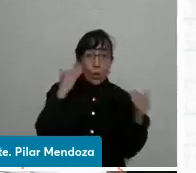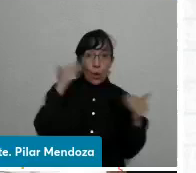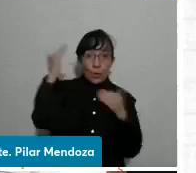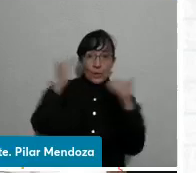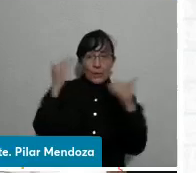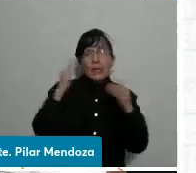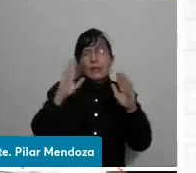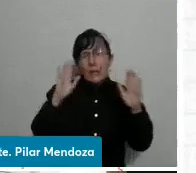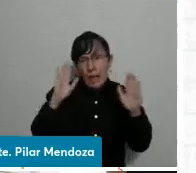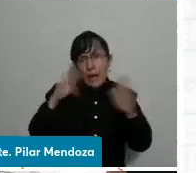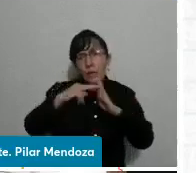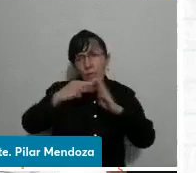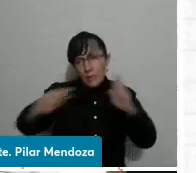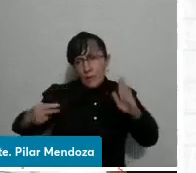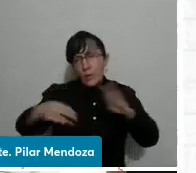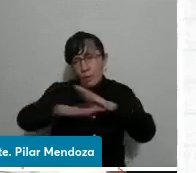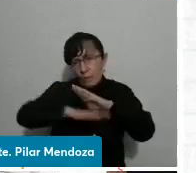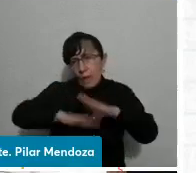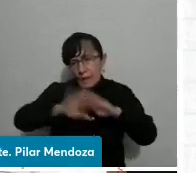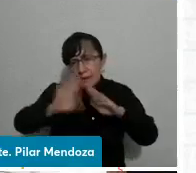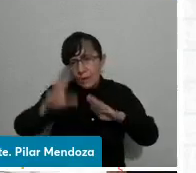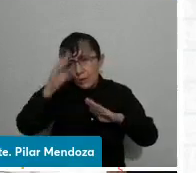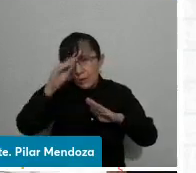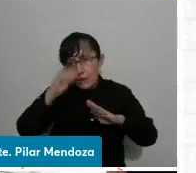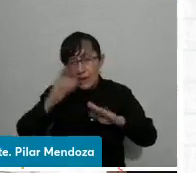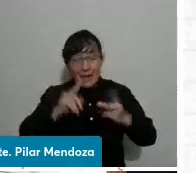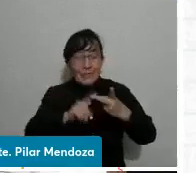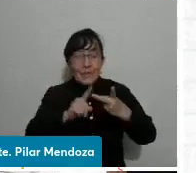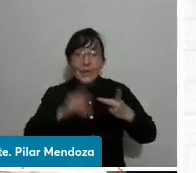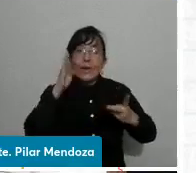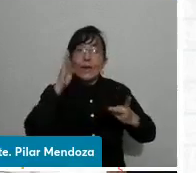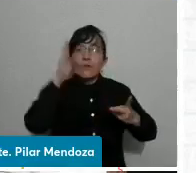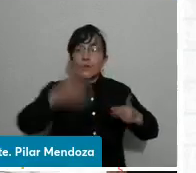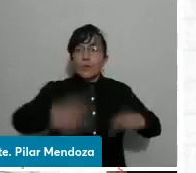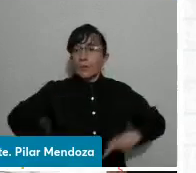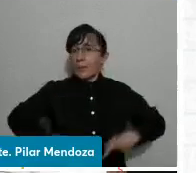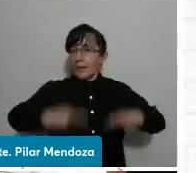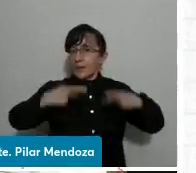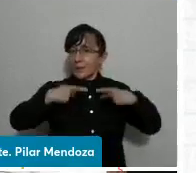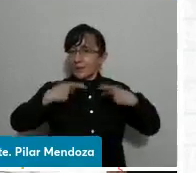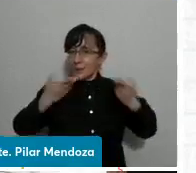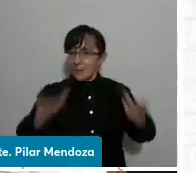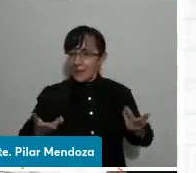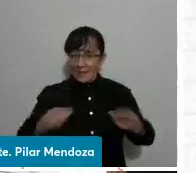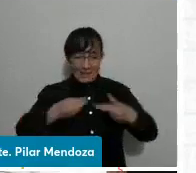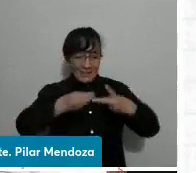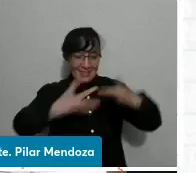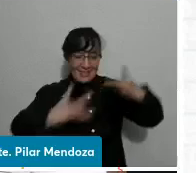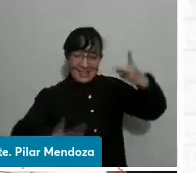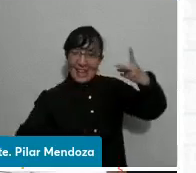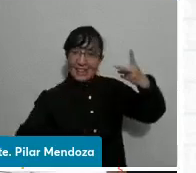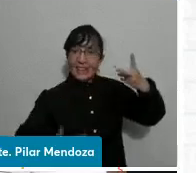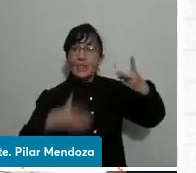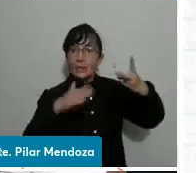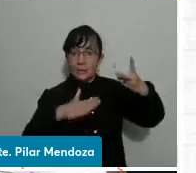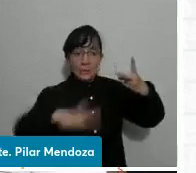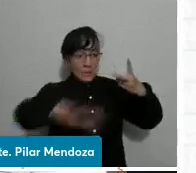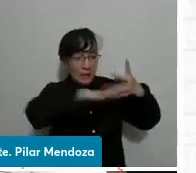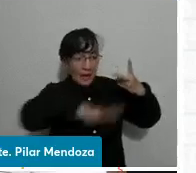básicas tecnológicas, unas habilidades para la vida y que les permite desenvolverse dentro de su